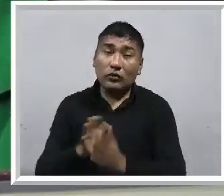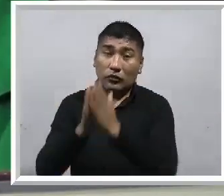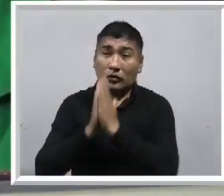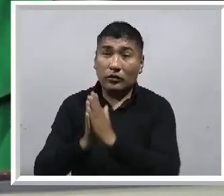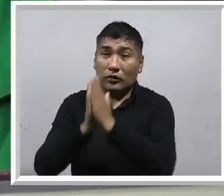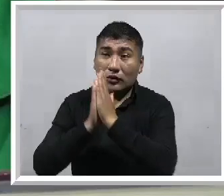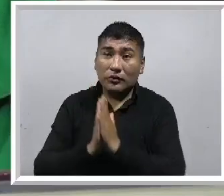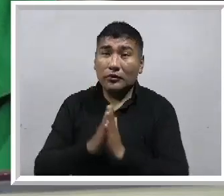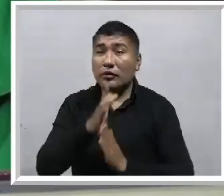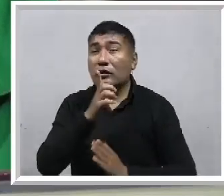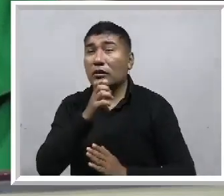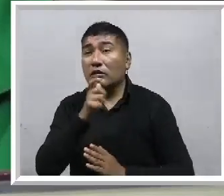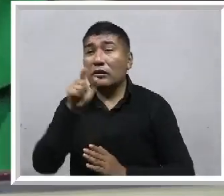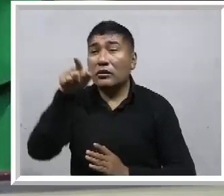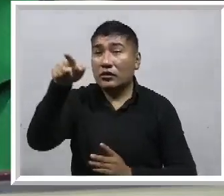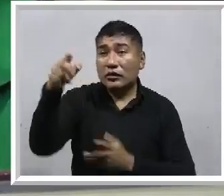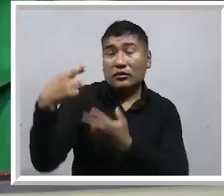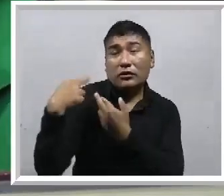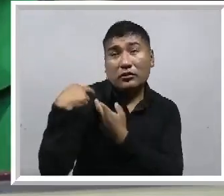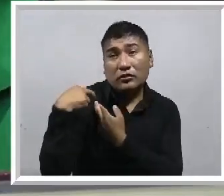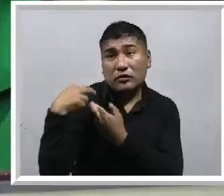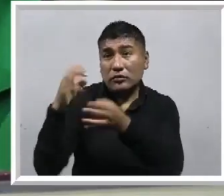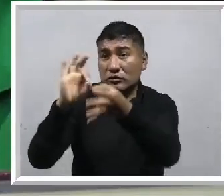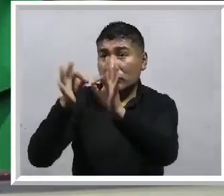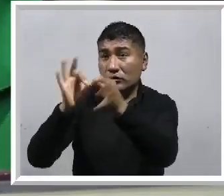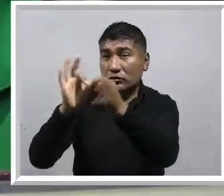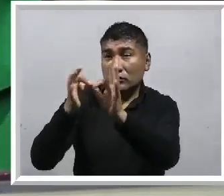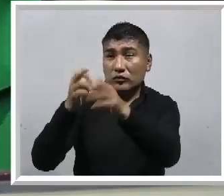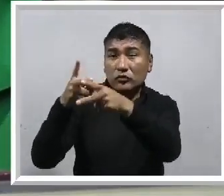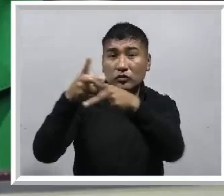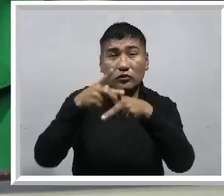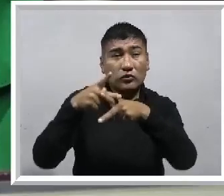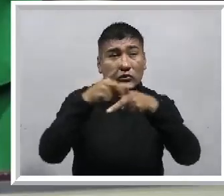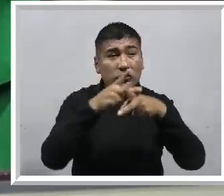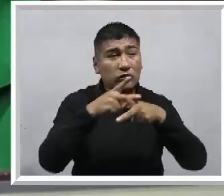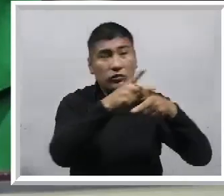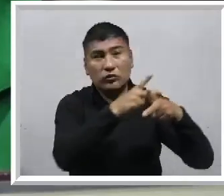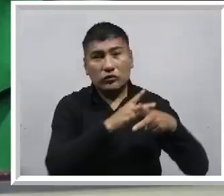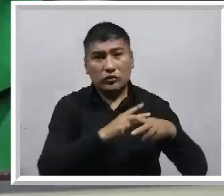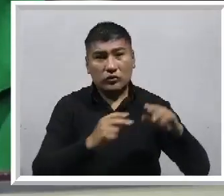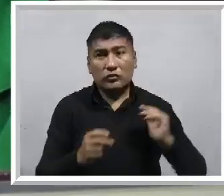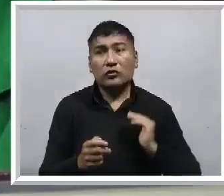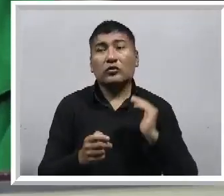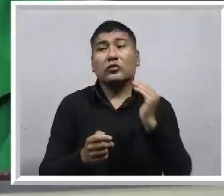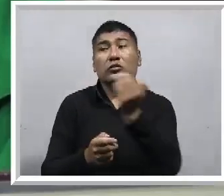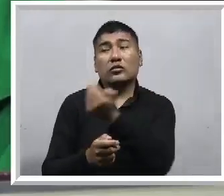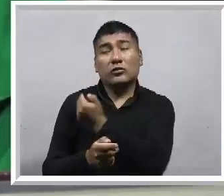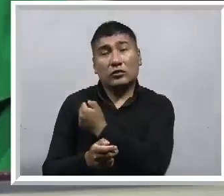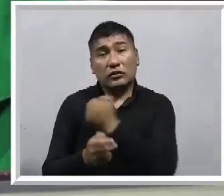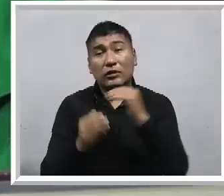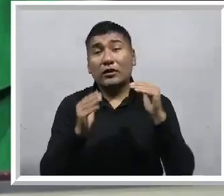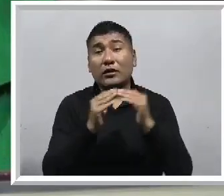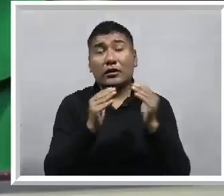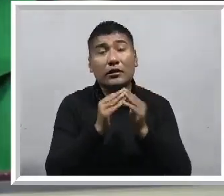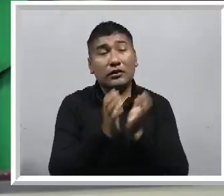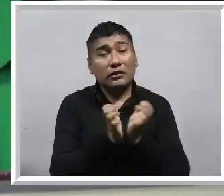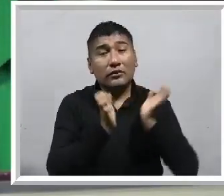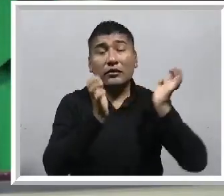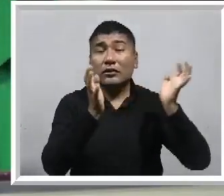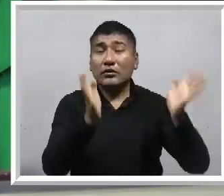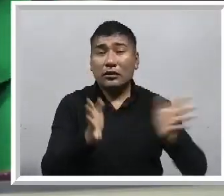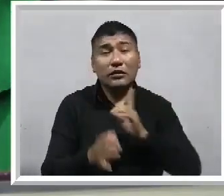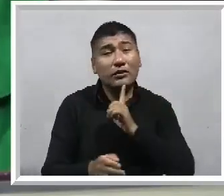quienes les toca esa reparación ese cuidado que nuestra casa común